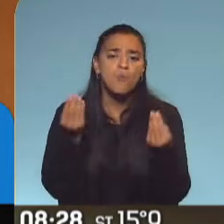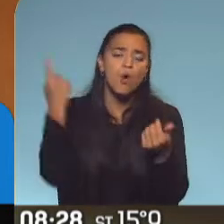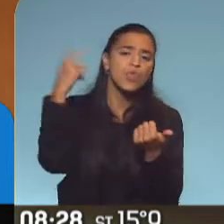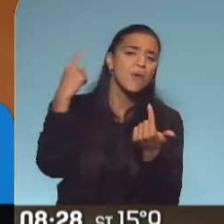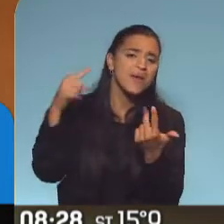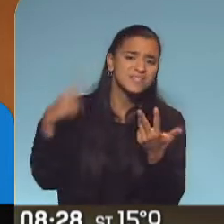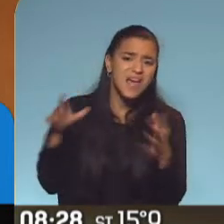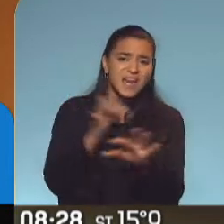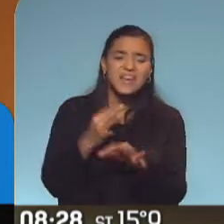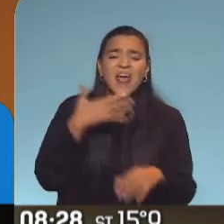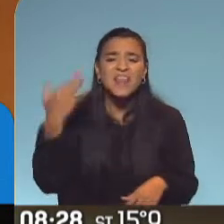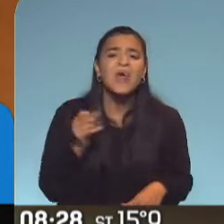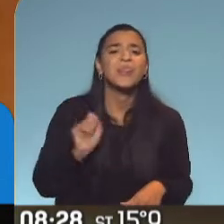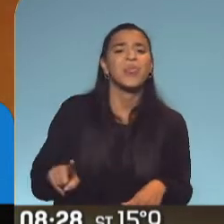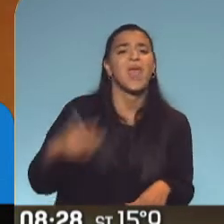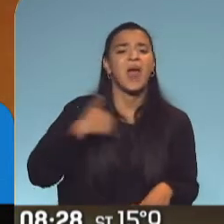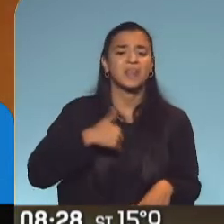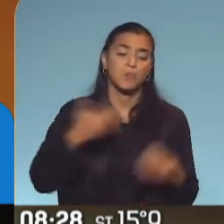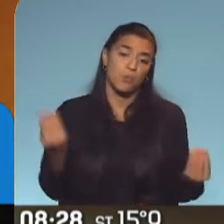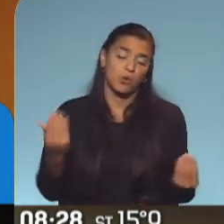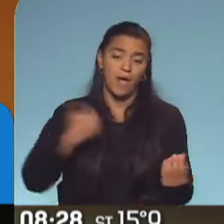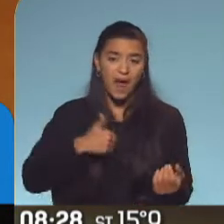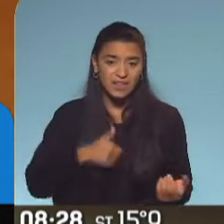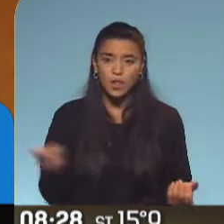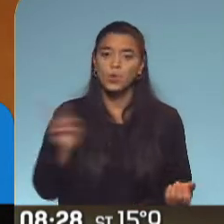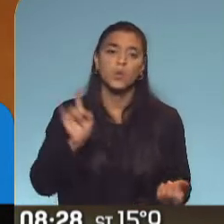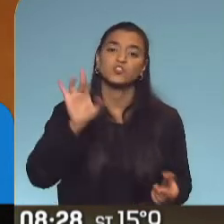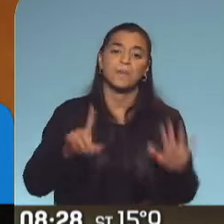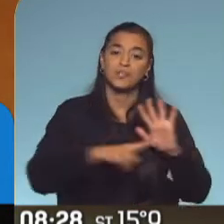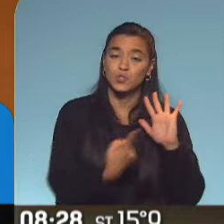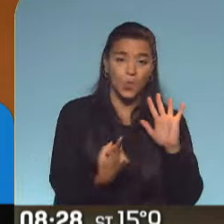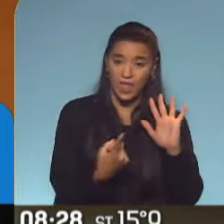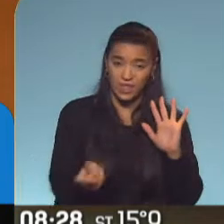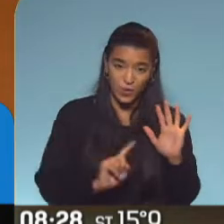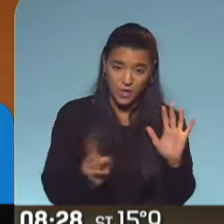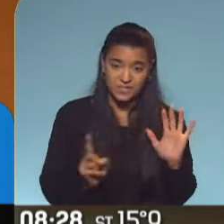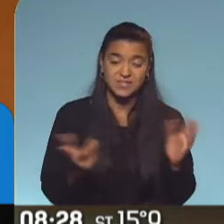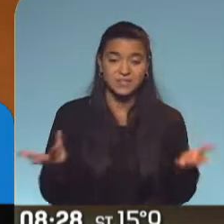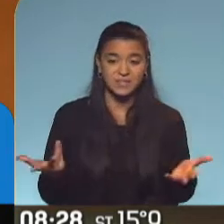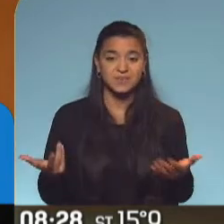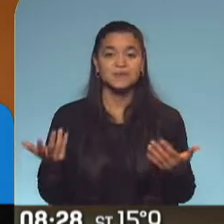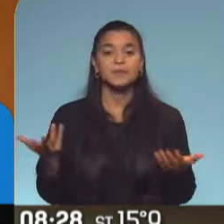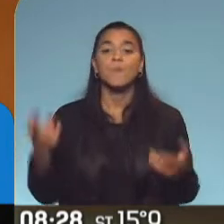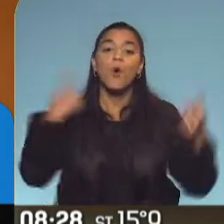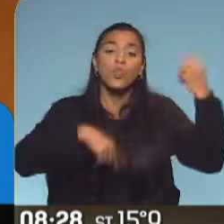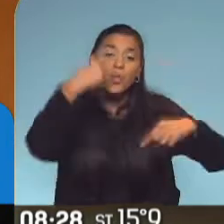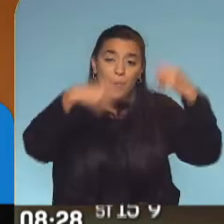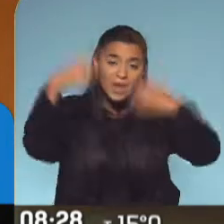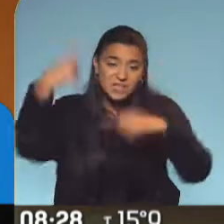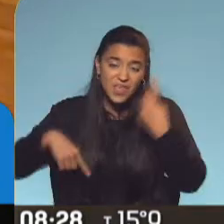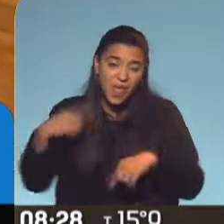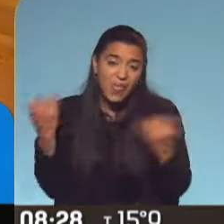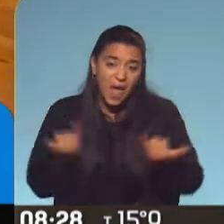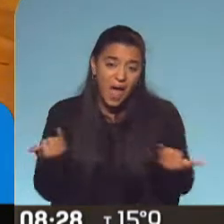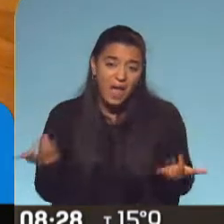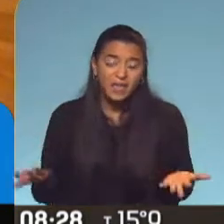de realidades que tiene la Argentina, ¿no? Porque la Argentina no es la ciudad de Buenos Aires. Afortunadamente es una diversidad que nos